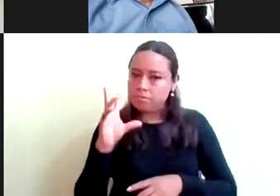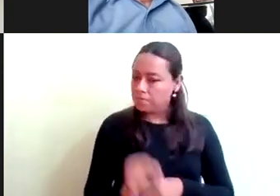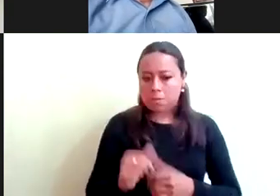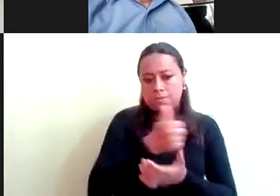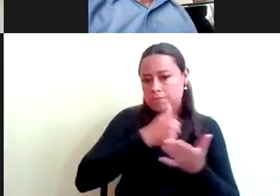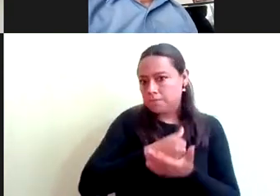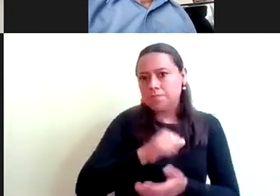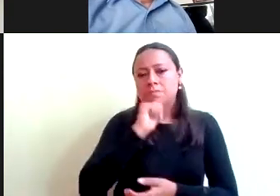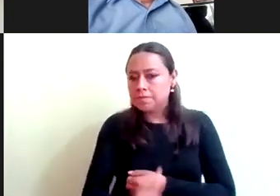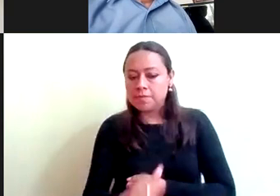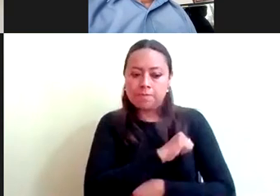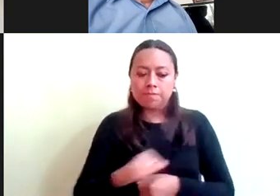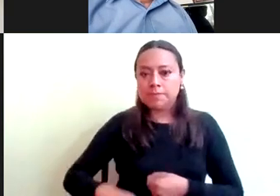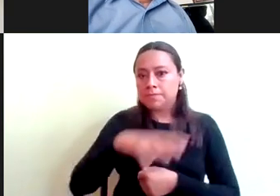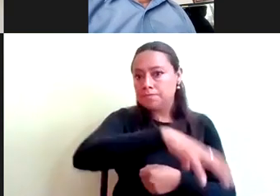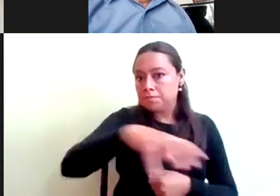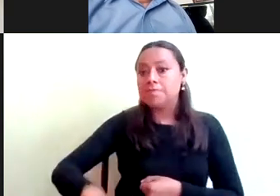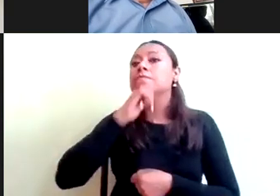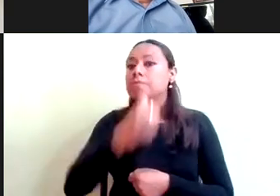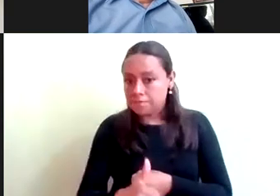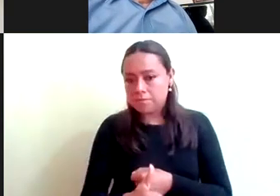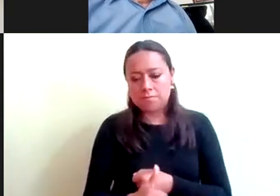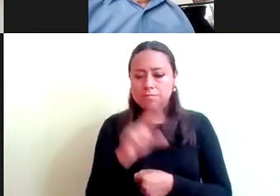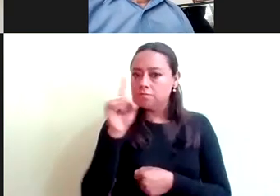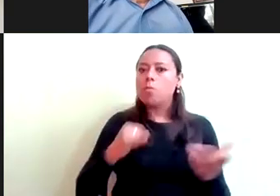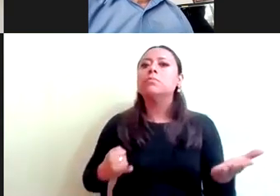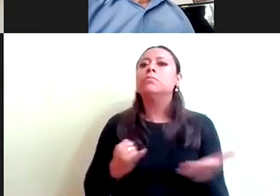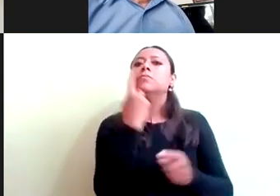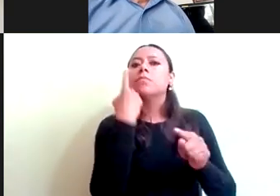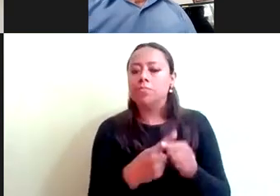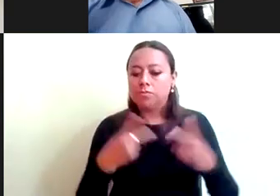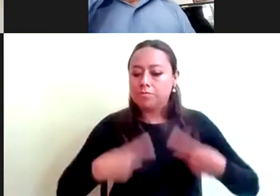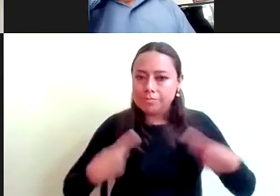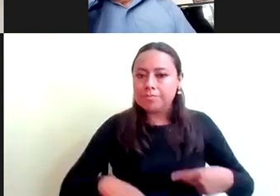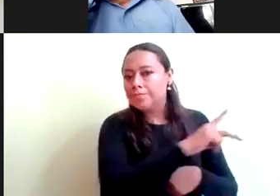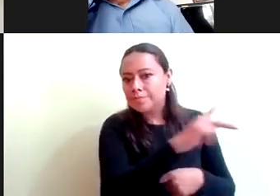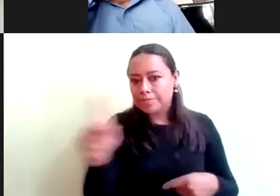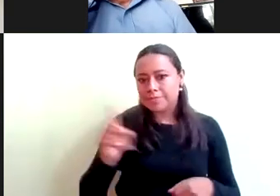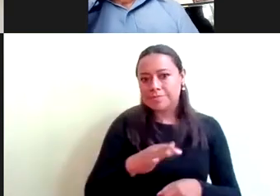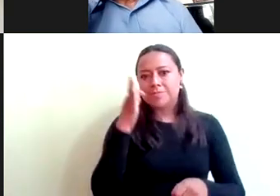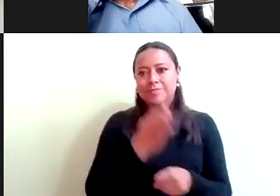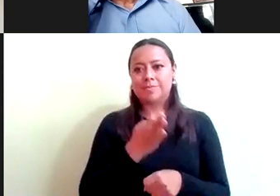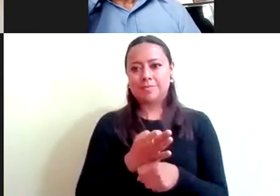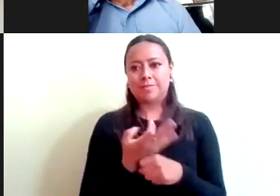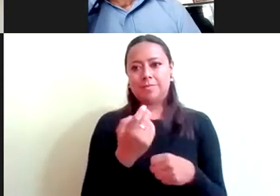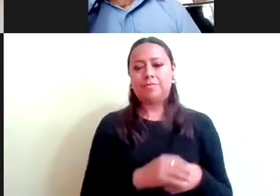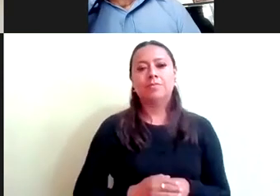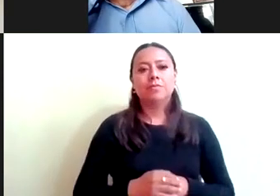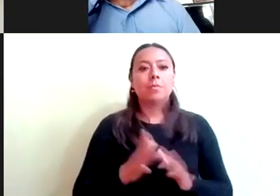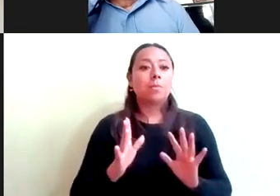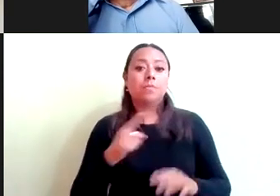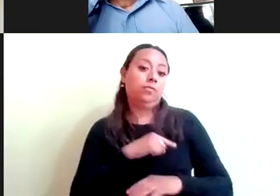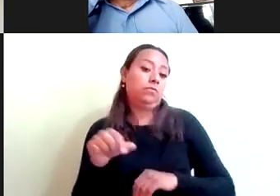ciudadanos y no se pueden catafixiar. No estamos en el programa de Chabelo para cambiar la catafixia 1 por la 3